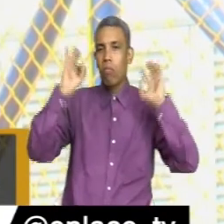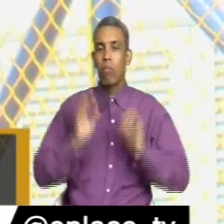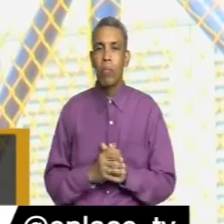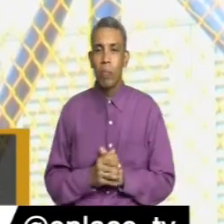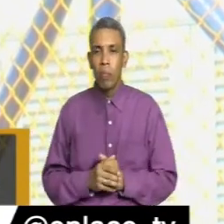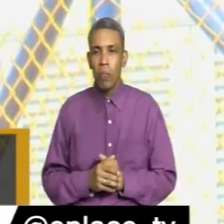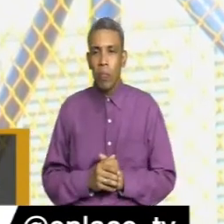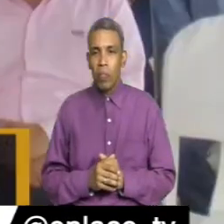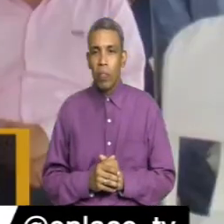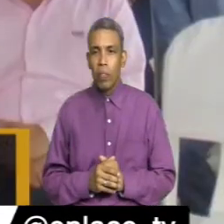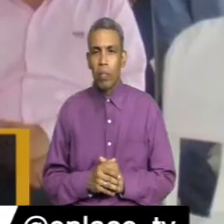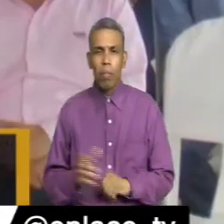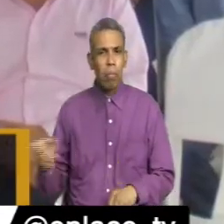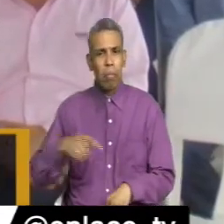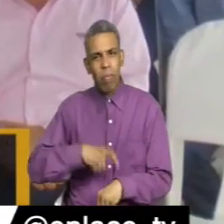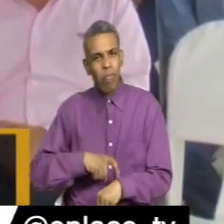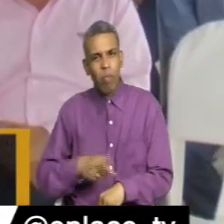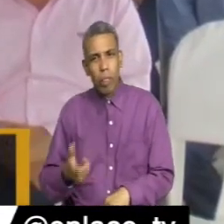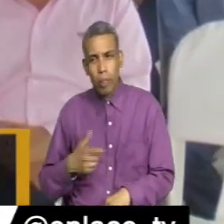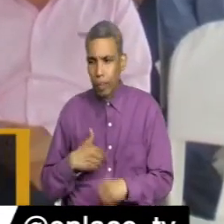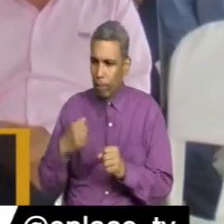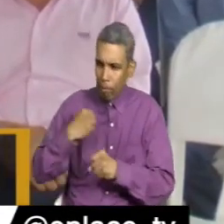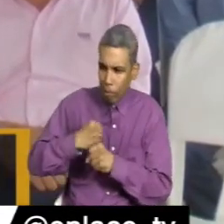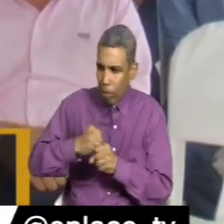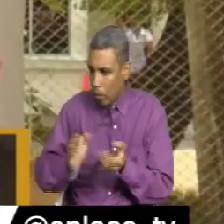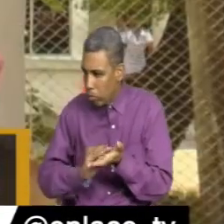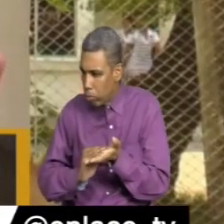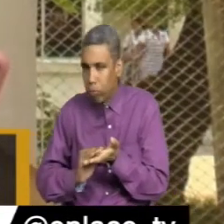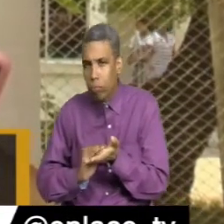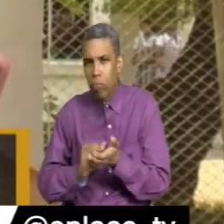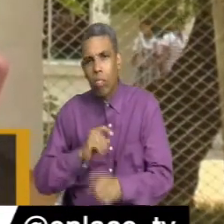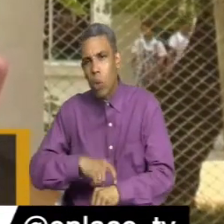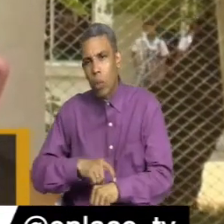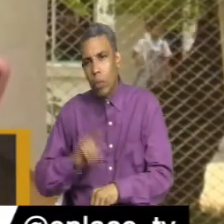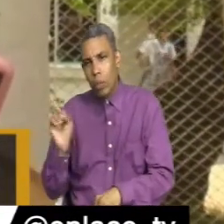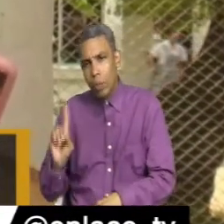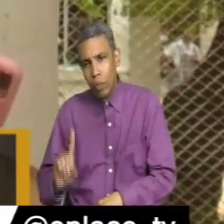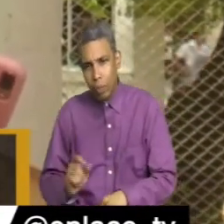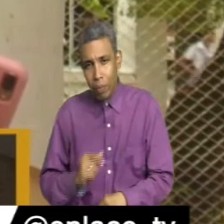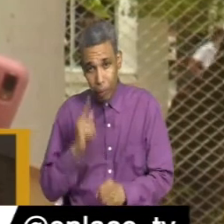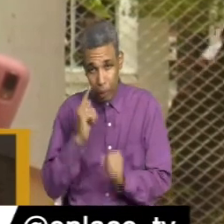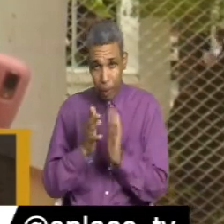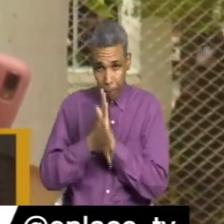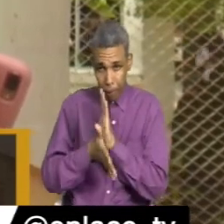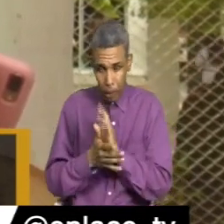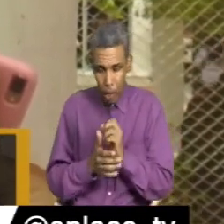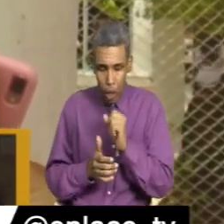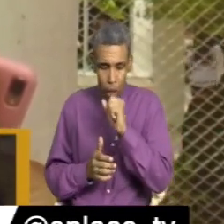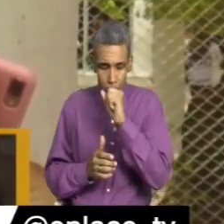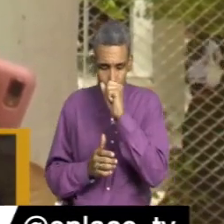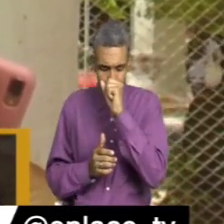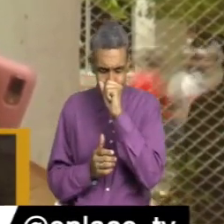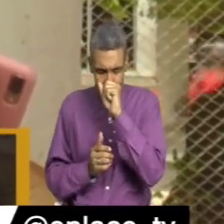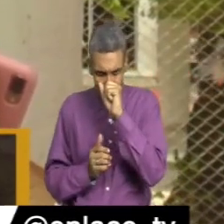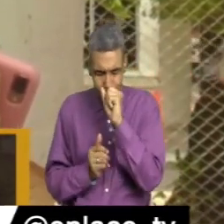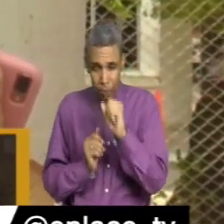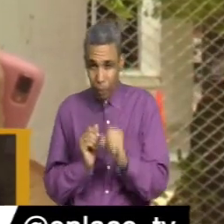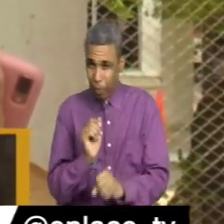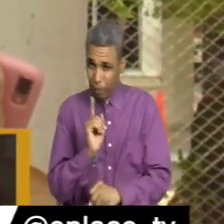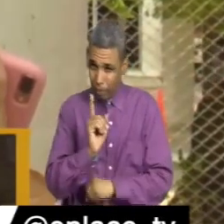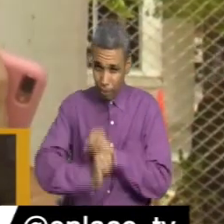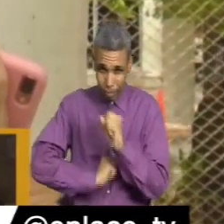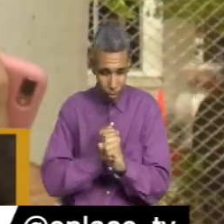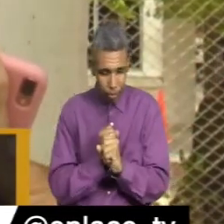sobre cuánto tiempo fue utilizado en estos trabajos y el personal que se ocupó. Tenemos una obra de 16 meses, bastante complejo porque eran subestaciones